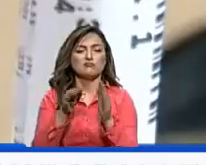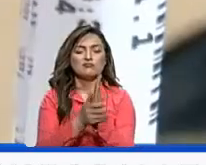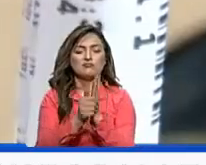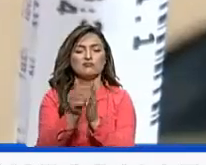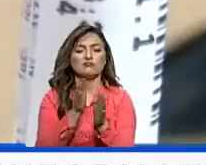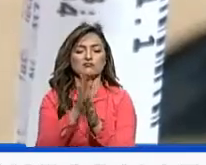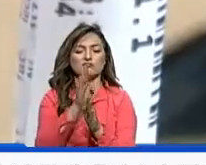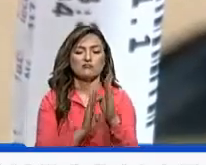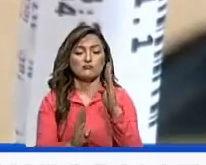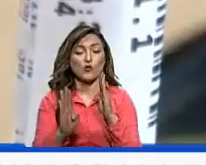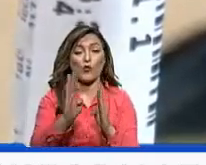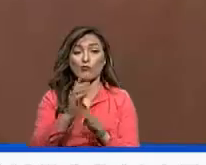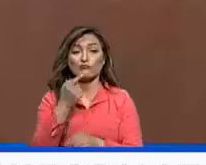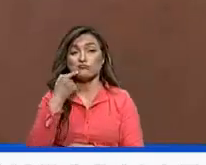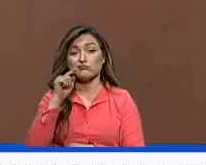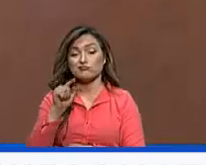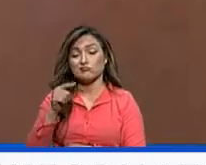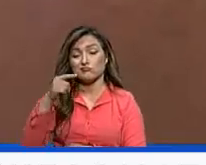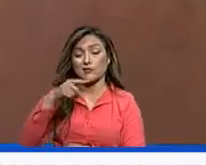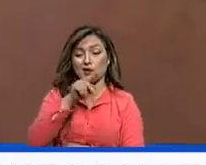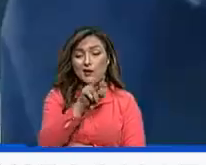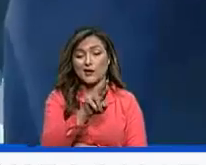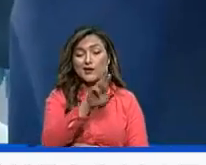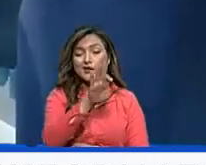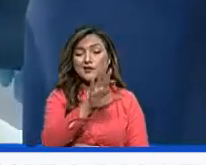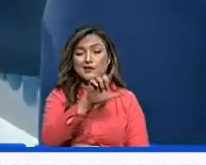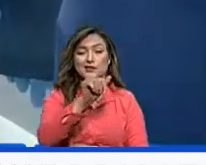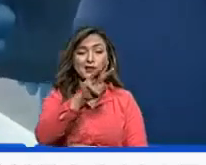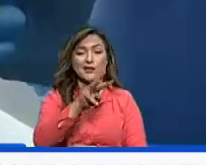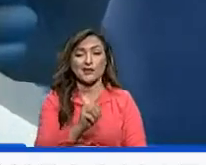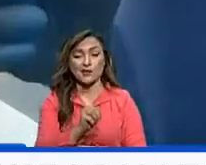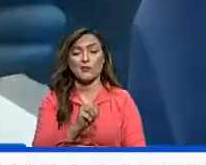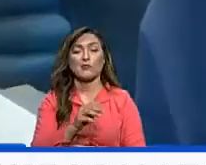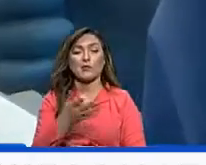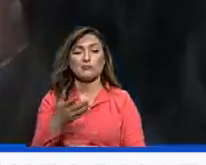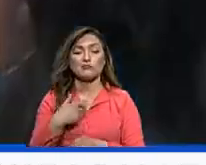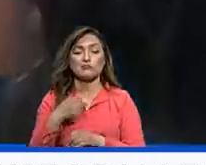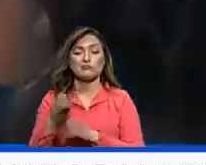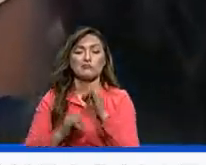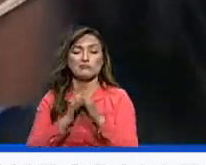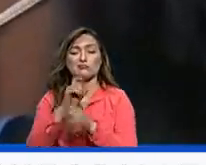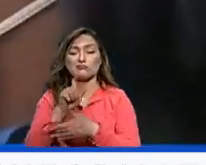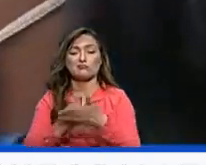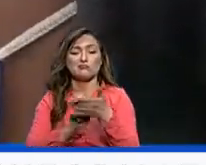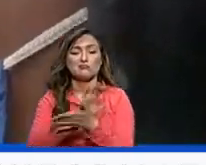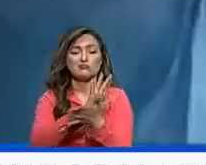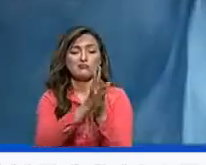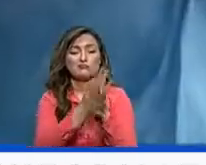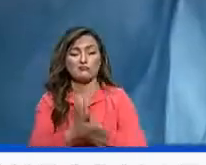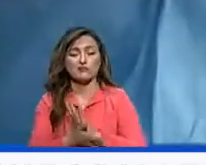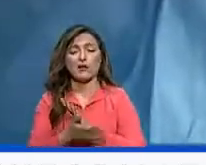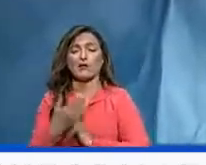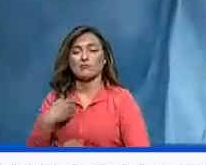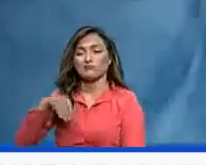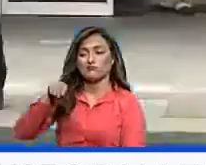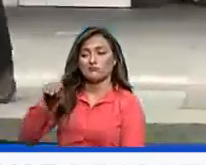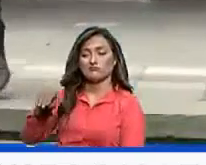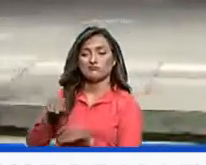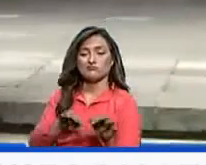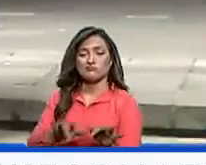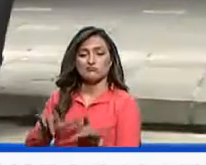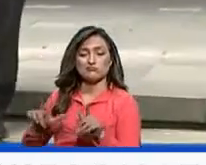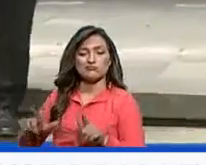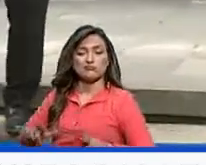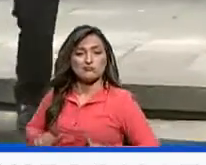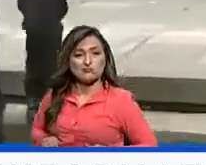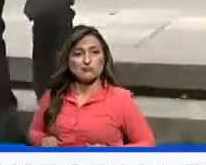experta bióloga que aseguró que la prueba RT-LAMP no contaba con rol estándar a nivel internacional, lo que fue advertido tanto a la secretaria